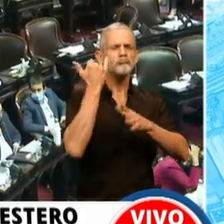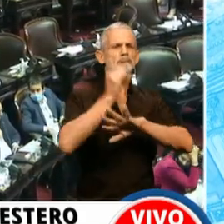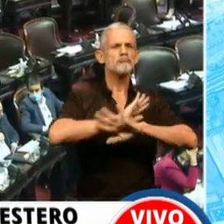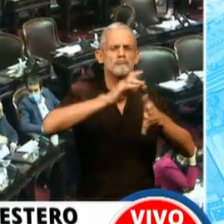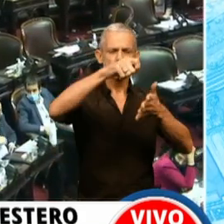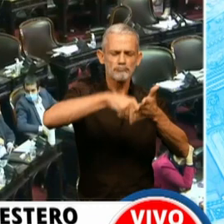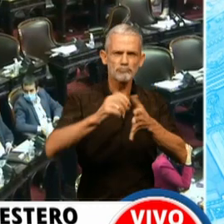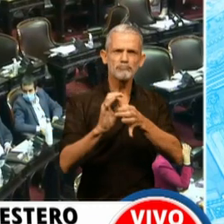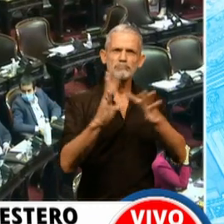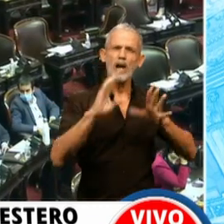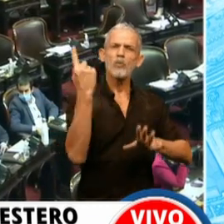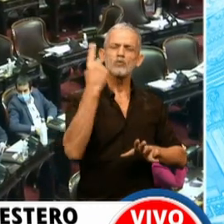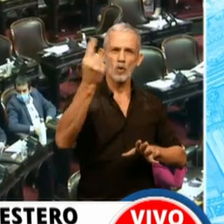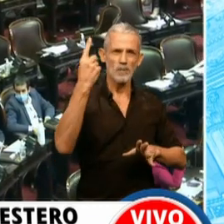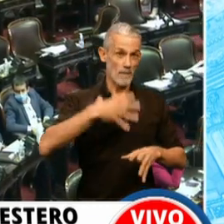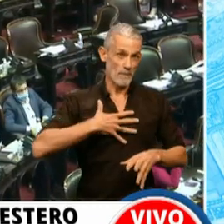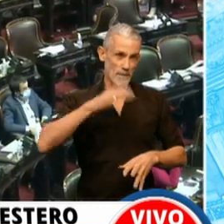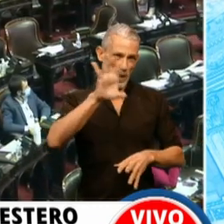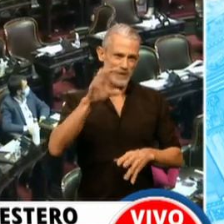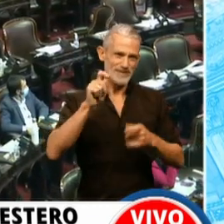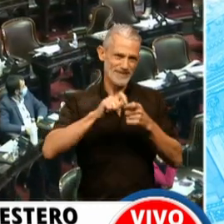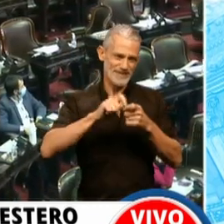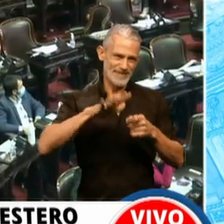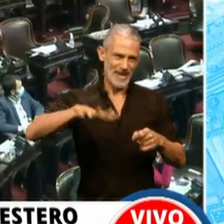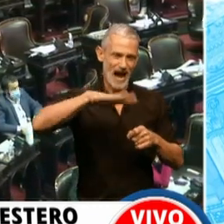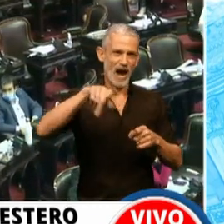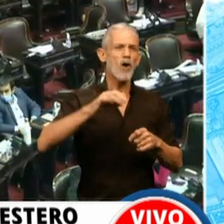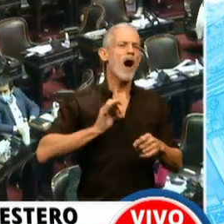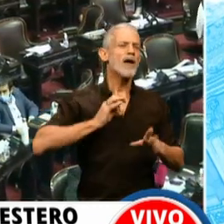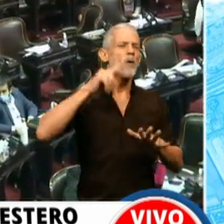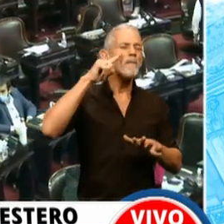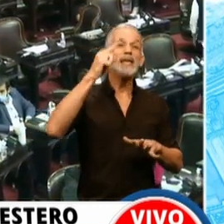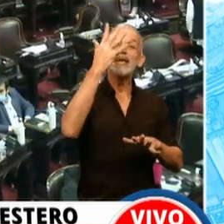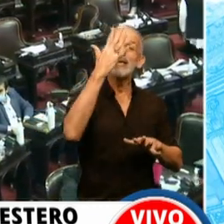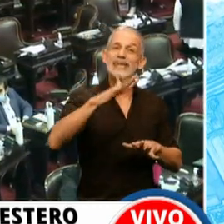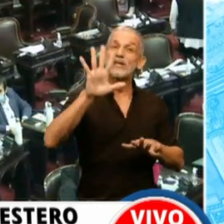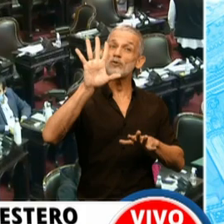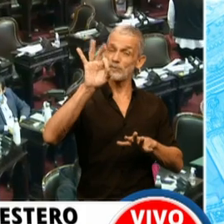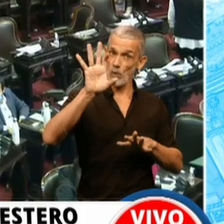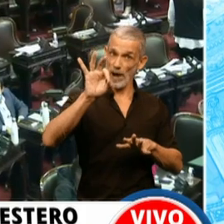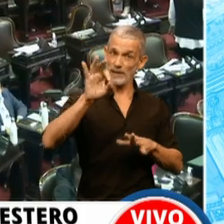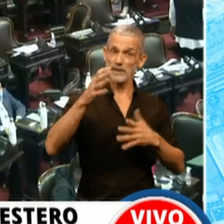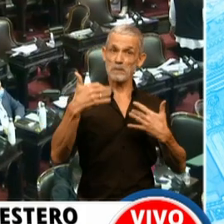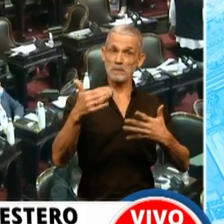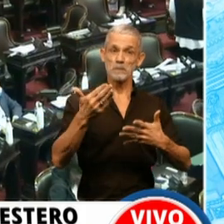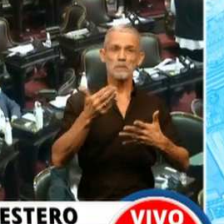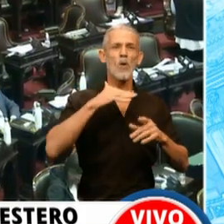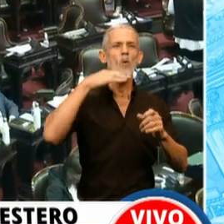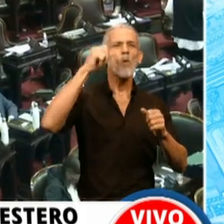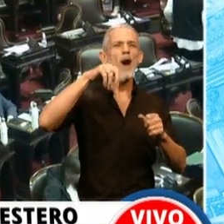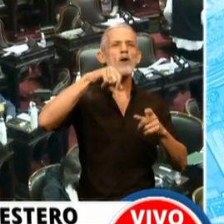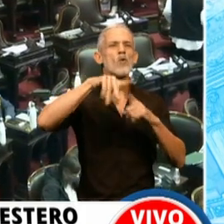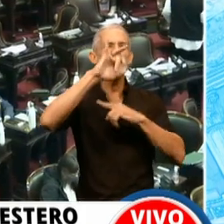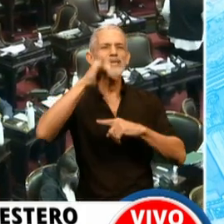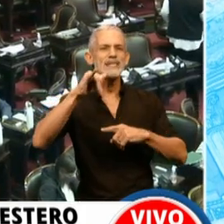de mi provincia de sante amanecer conocido el año 1550 cuando juan núñez del prado